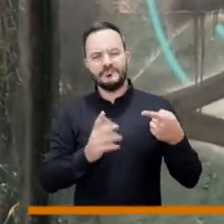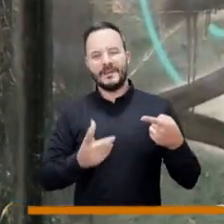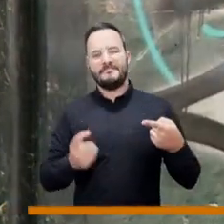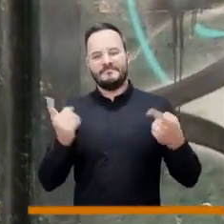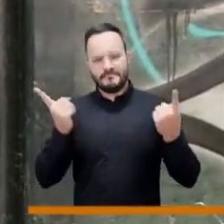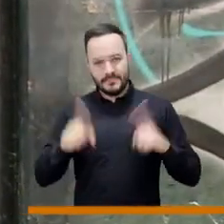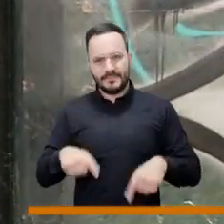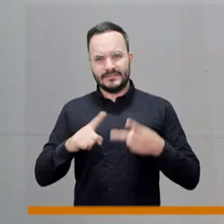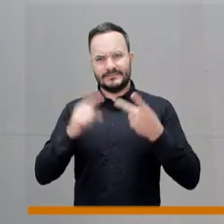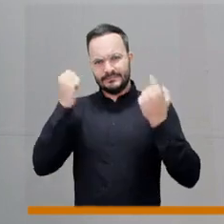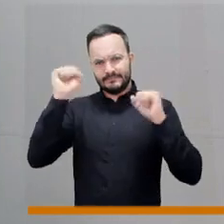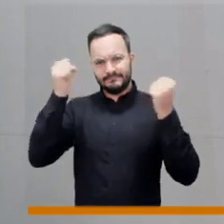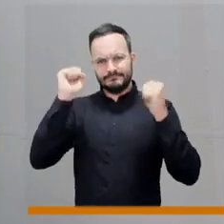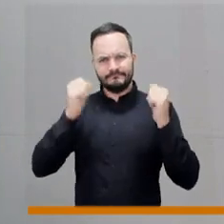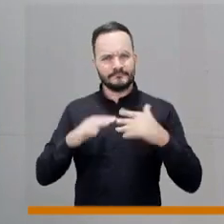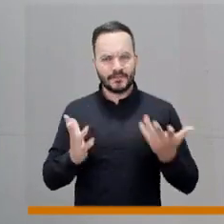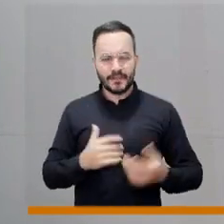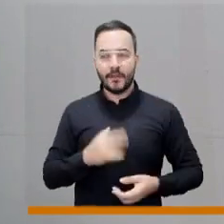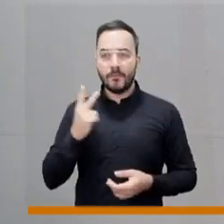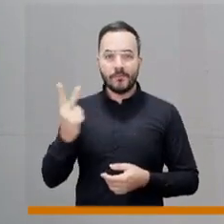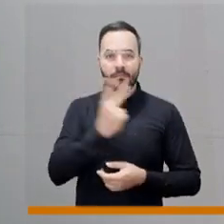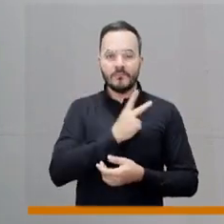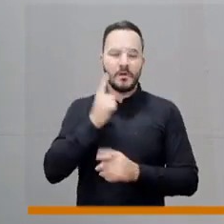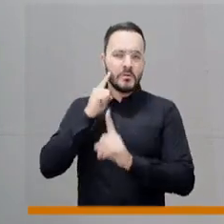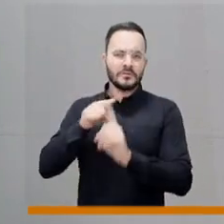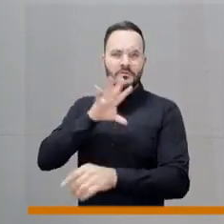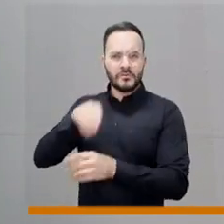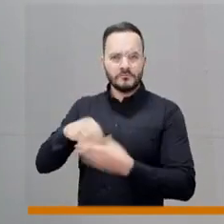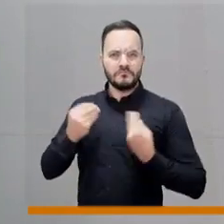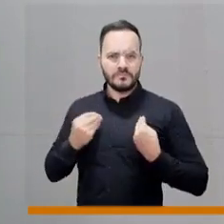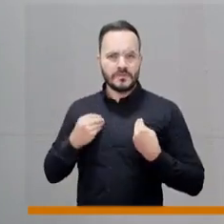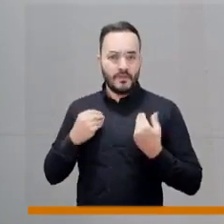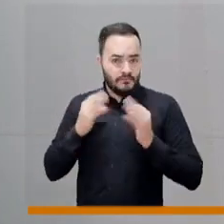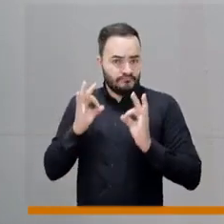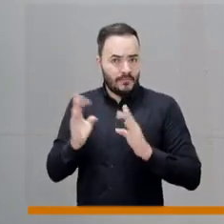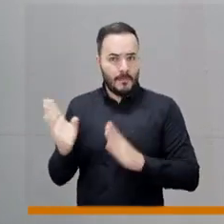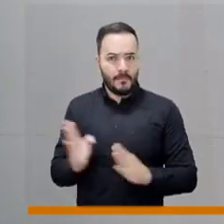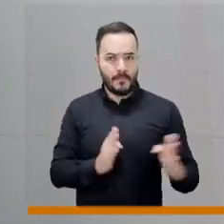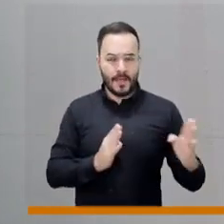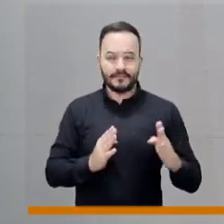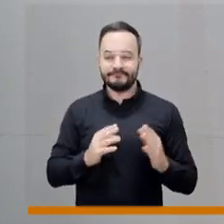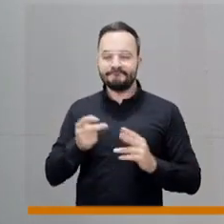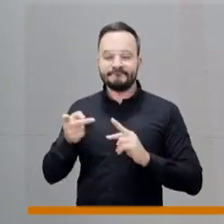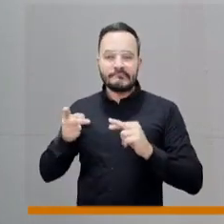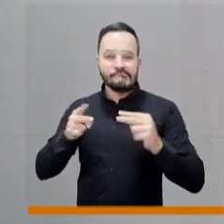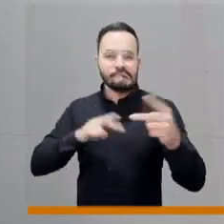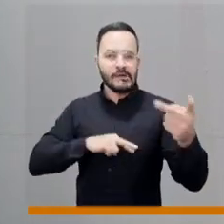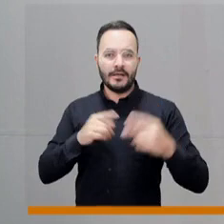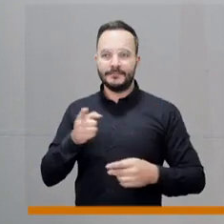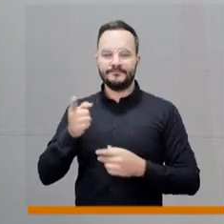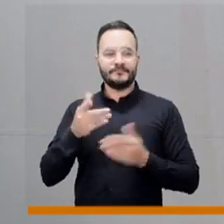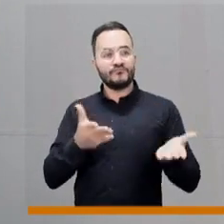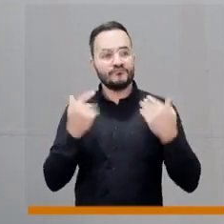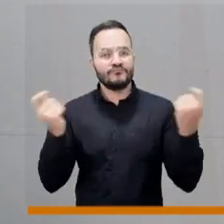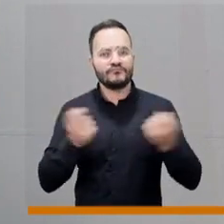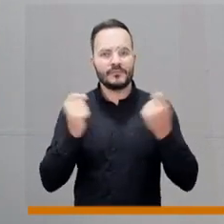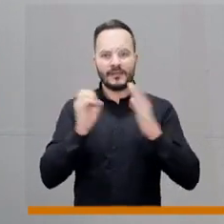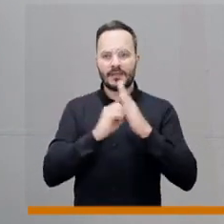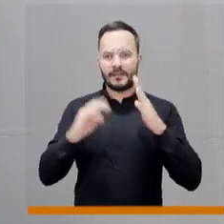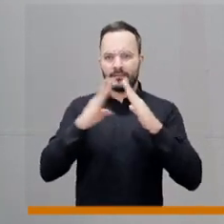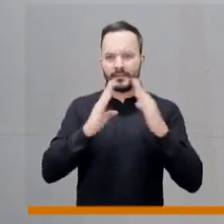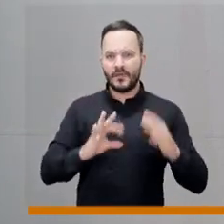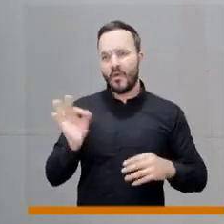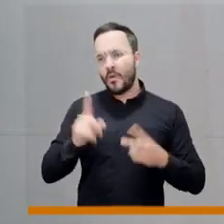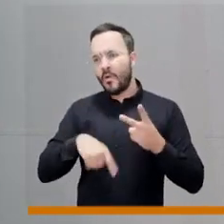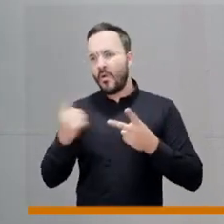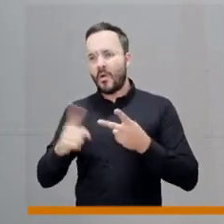que cada vez más inmuebles que son para uso residencial los están transformando para Airbnb